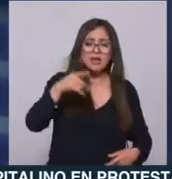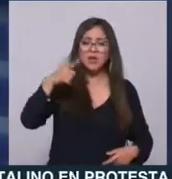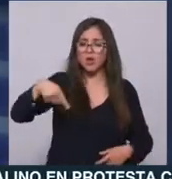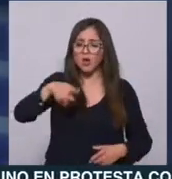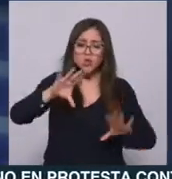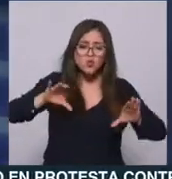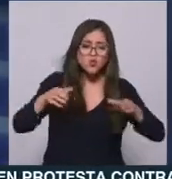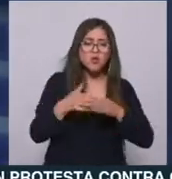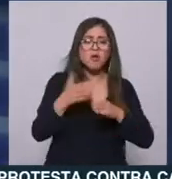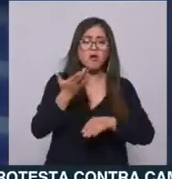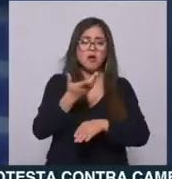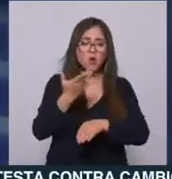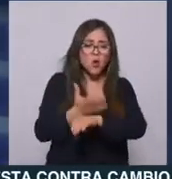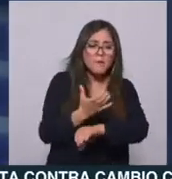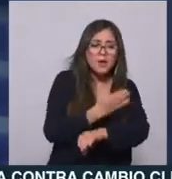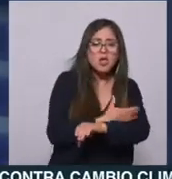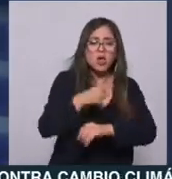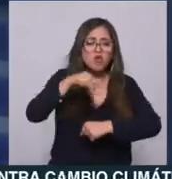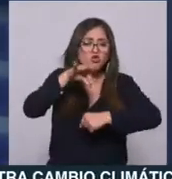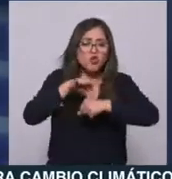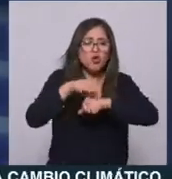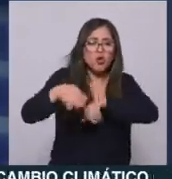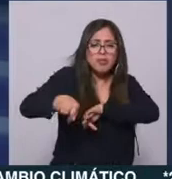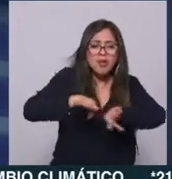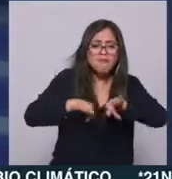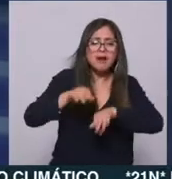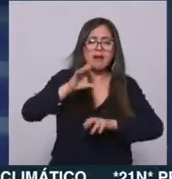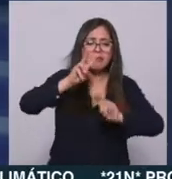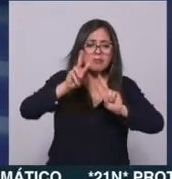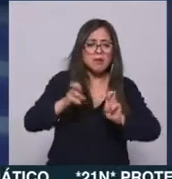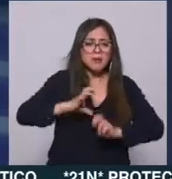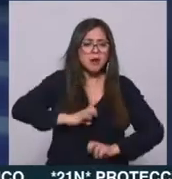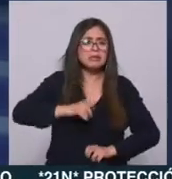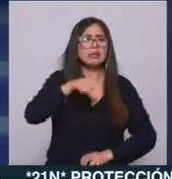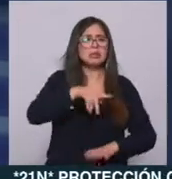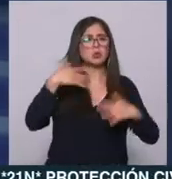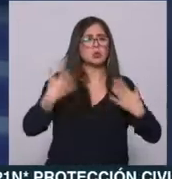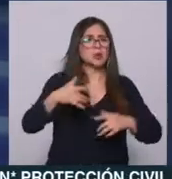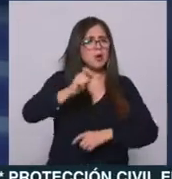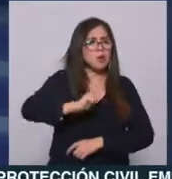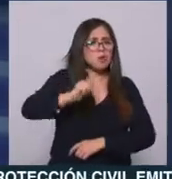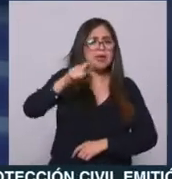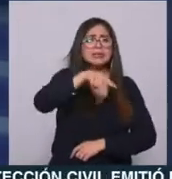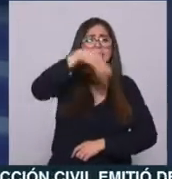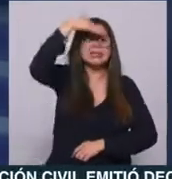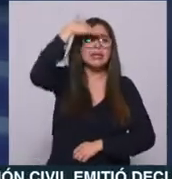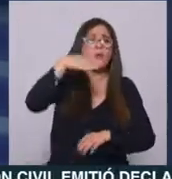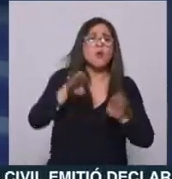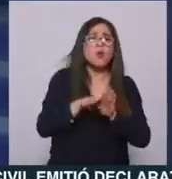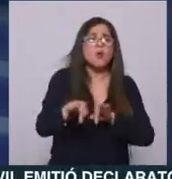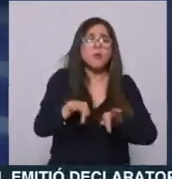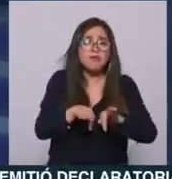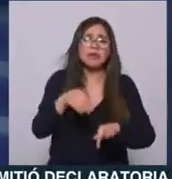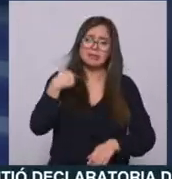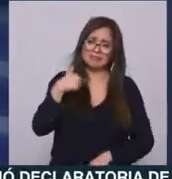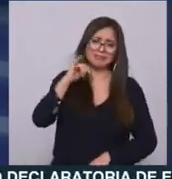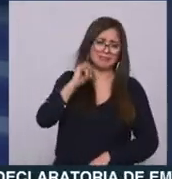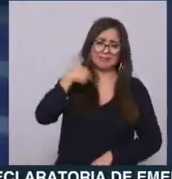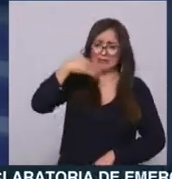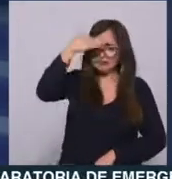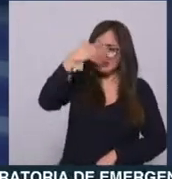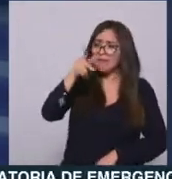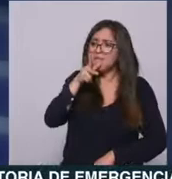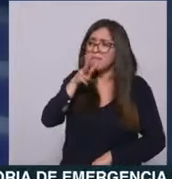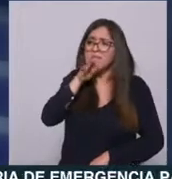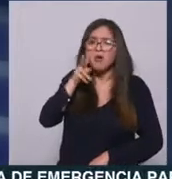tratando cáncer entre niños y adolescentes, están con pura gente profesional y saben hacer su trabajo y obviamente saben de las preocupaciones que tienen los padres. Yo lo vivo con mis